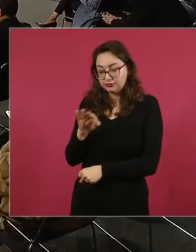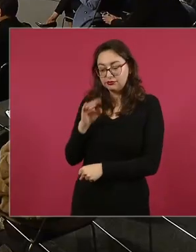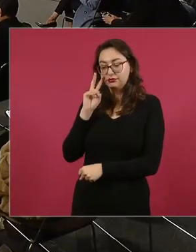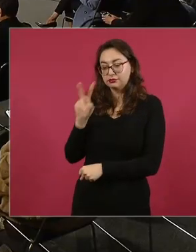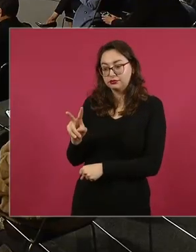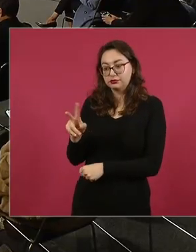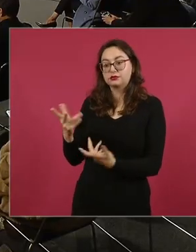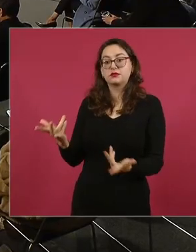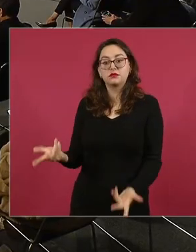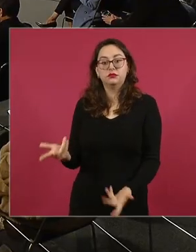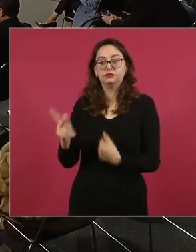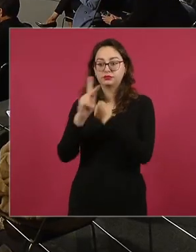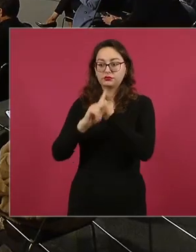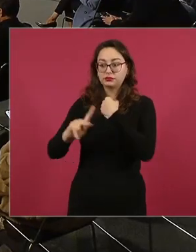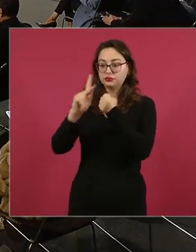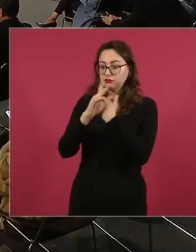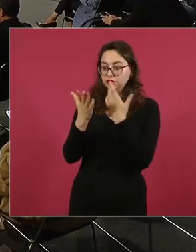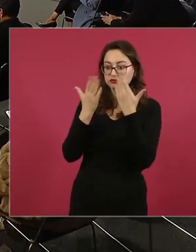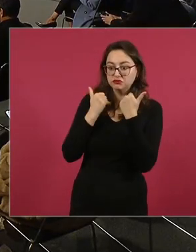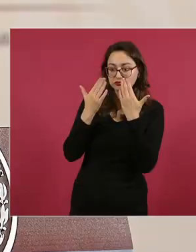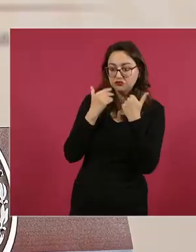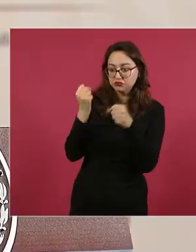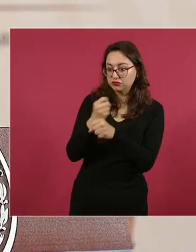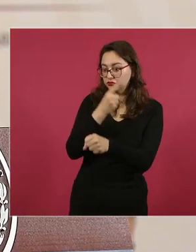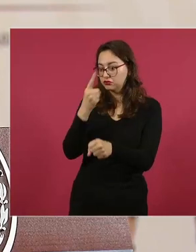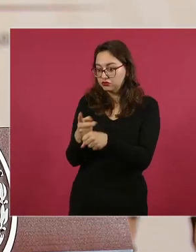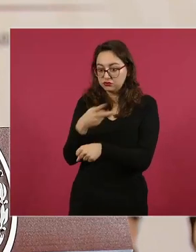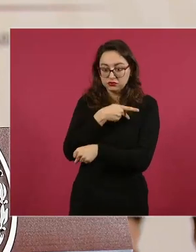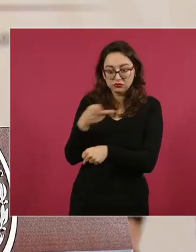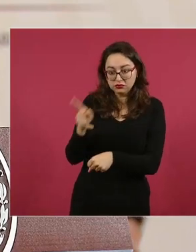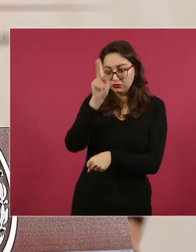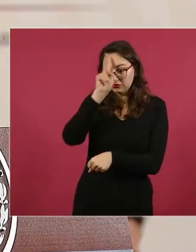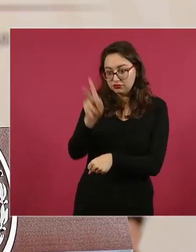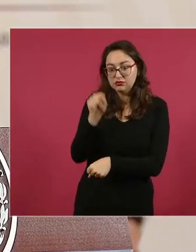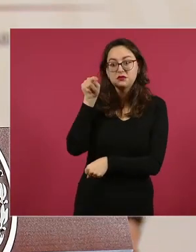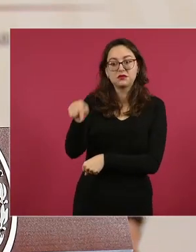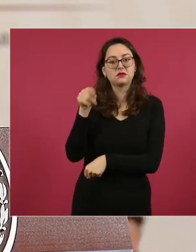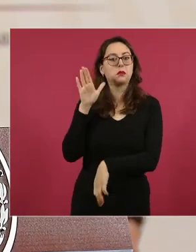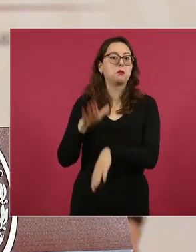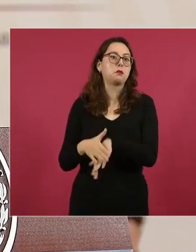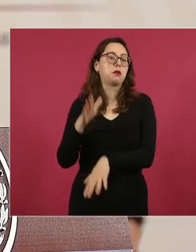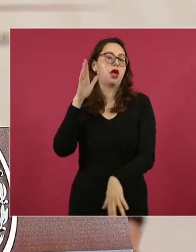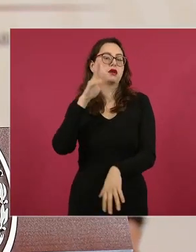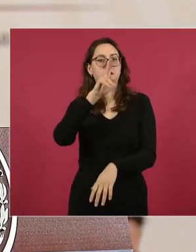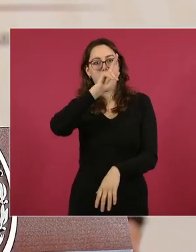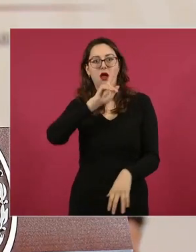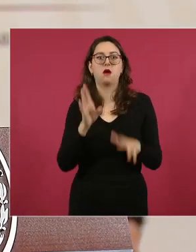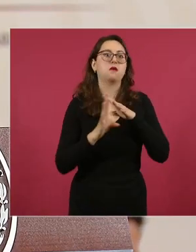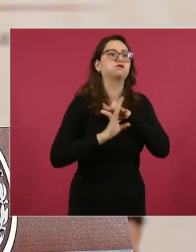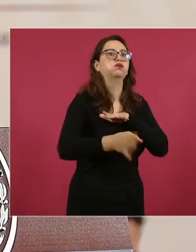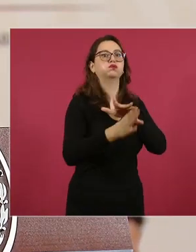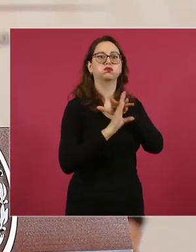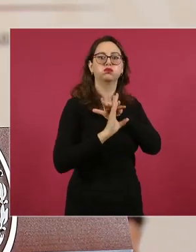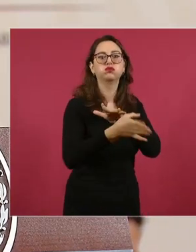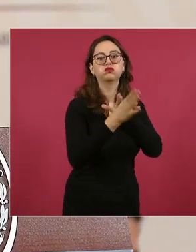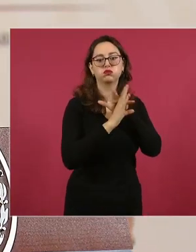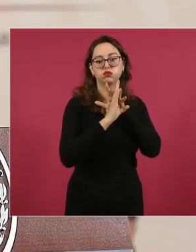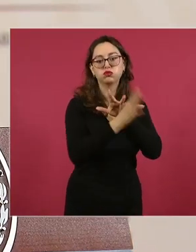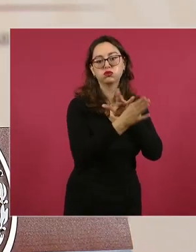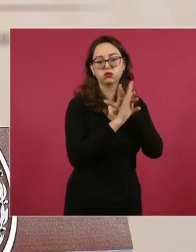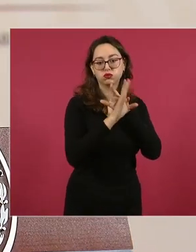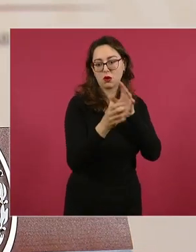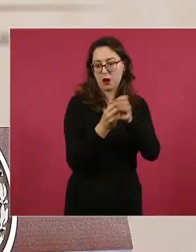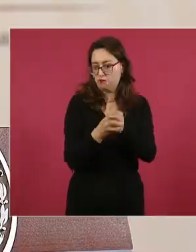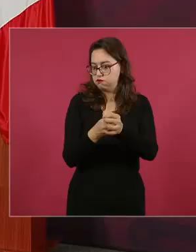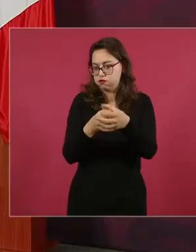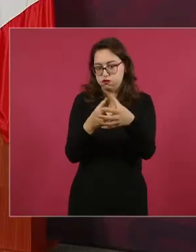donde hay más necesidad, hay más pobreza, hay más incremento en la